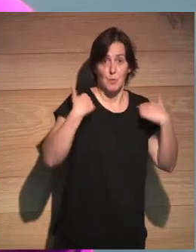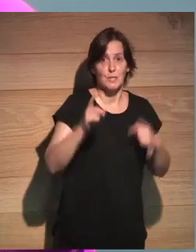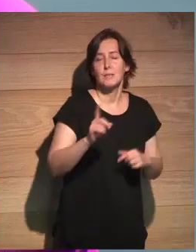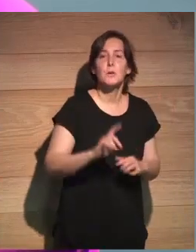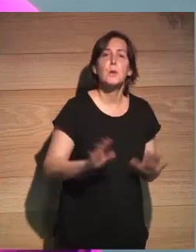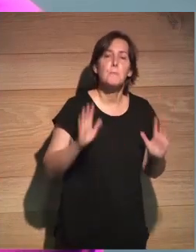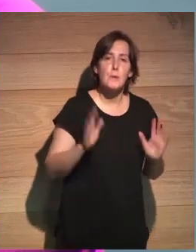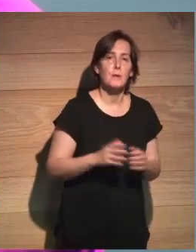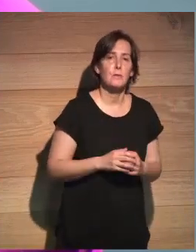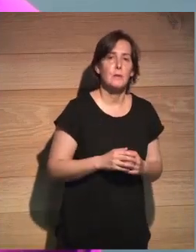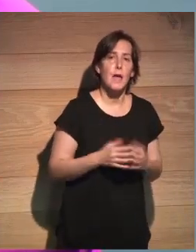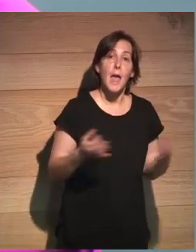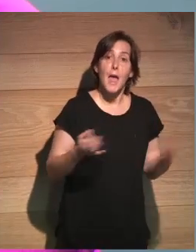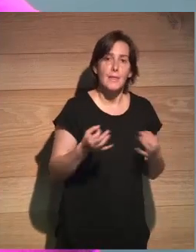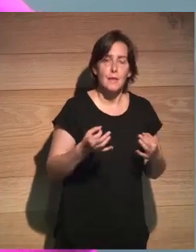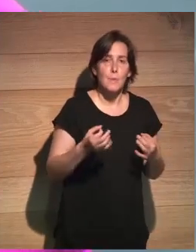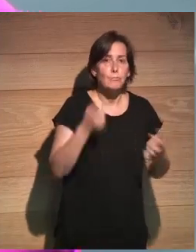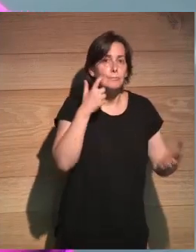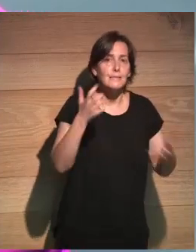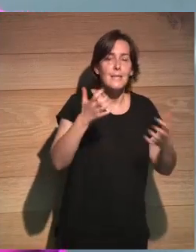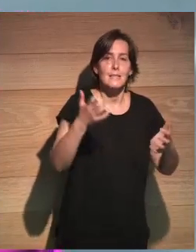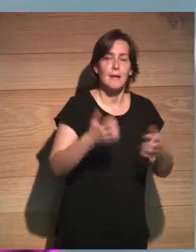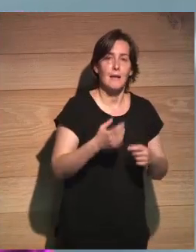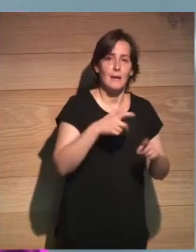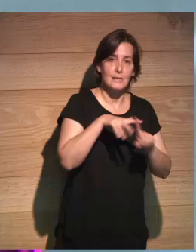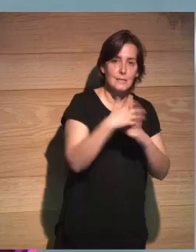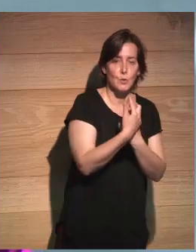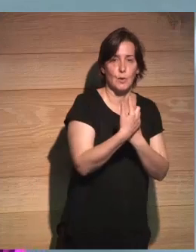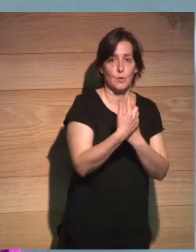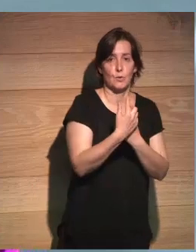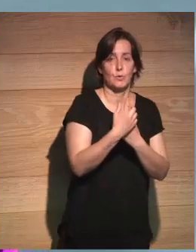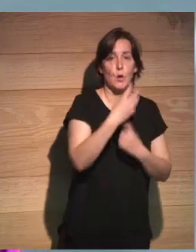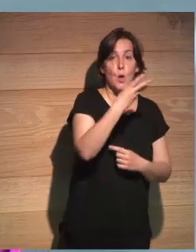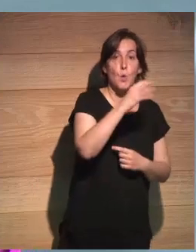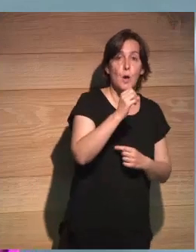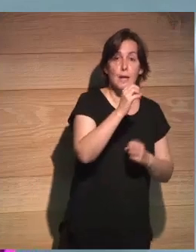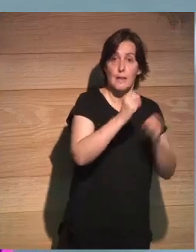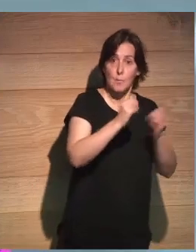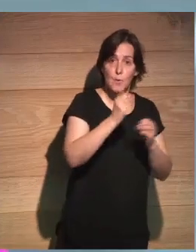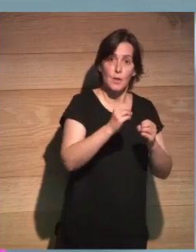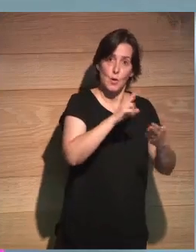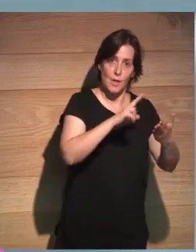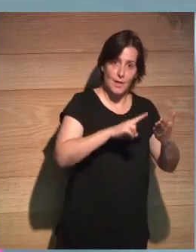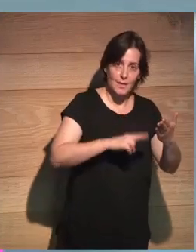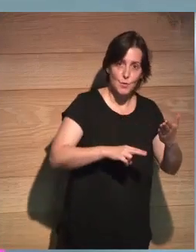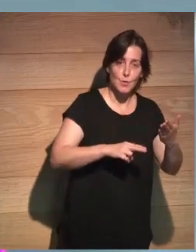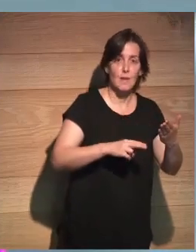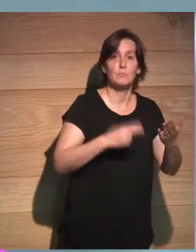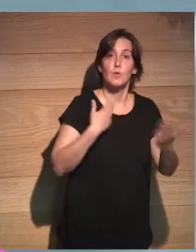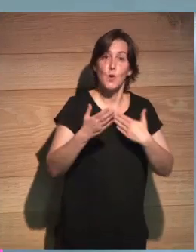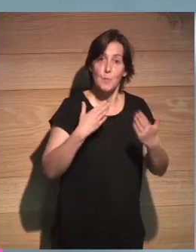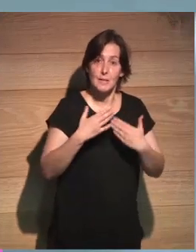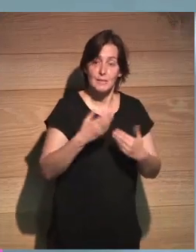pero creo que sí debo destacar el hecho de que el 40% de las lecturas de The Conversation